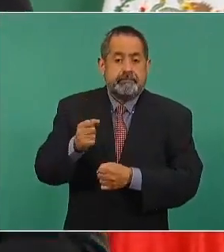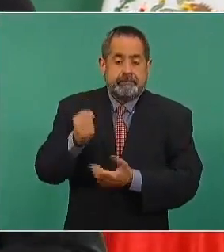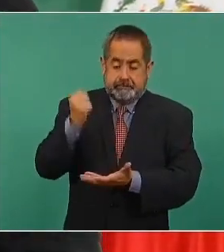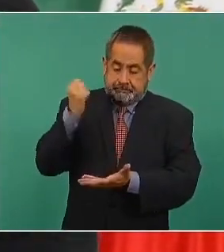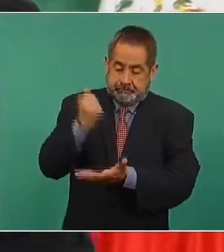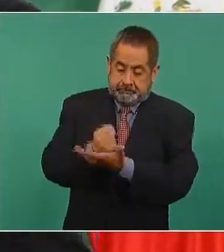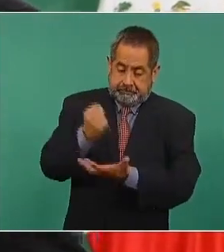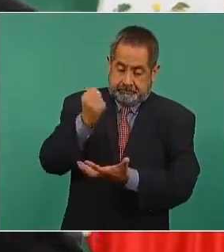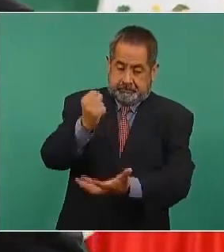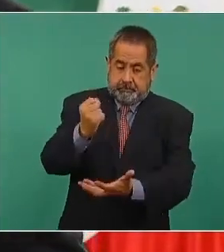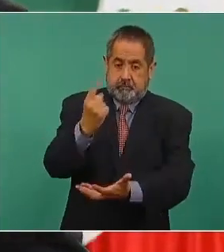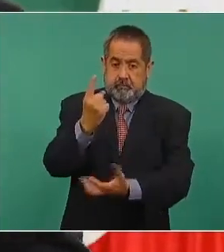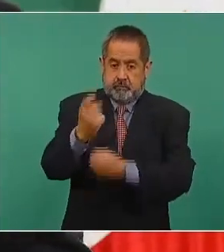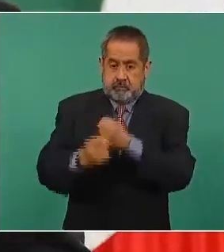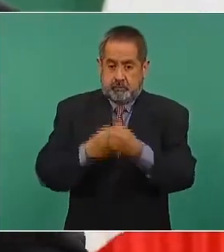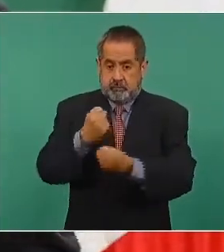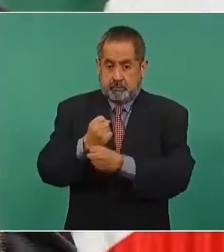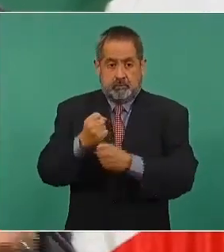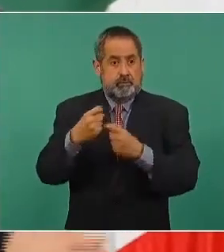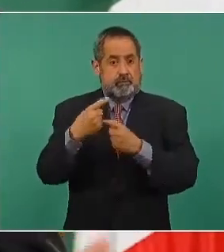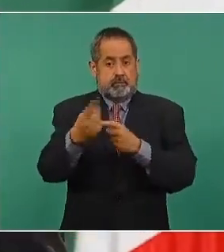para el año próximo se haya aprobado así,